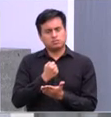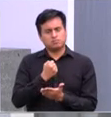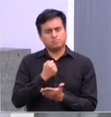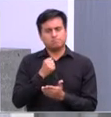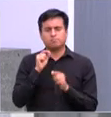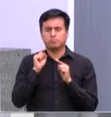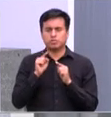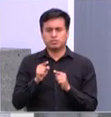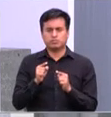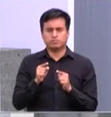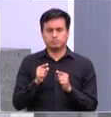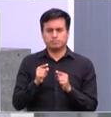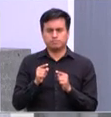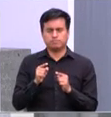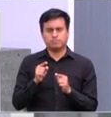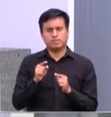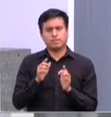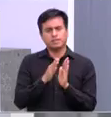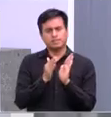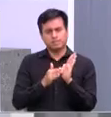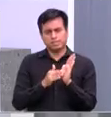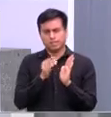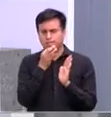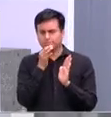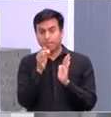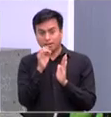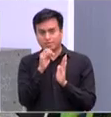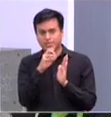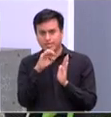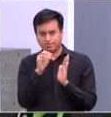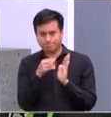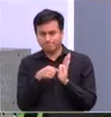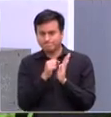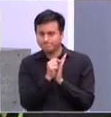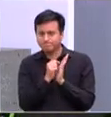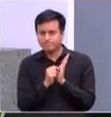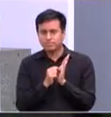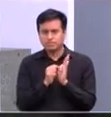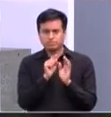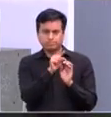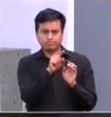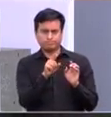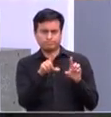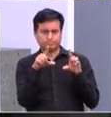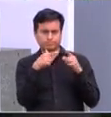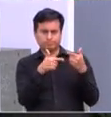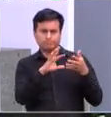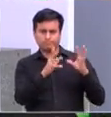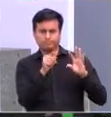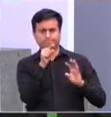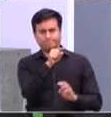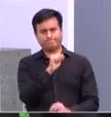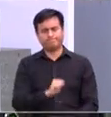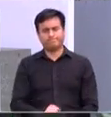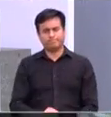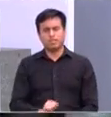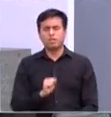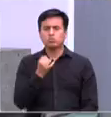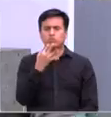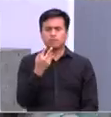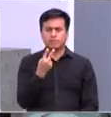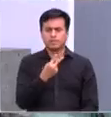por eso la encíclica increpa fuertemente a la política internacional. El